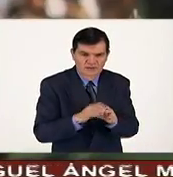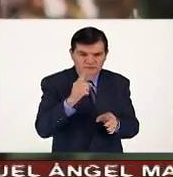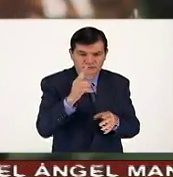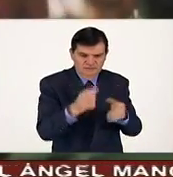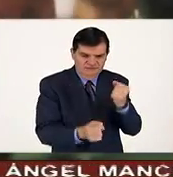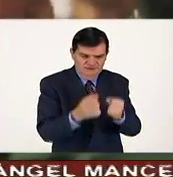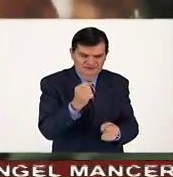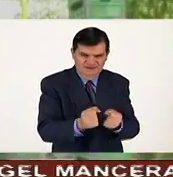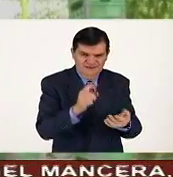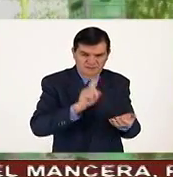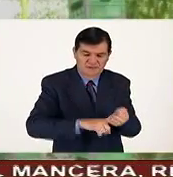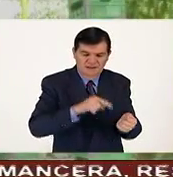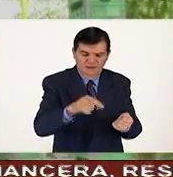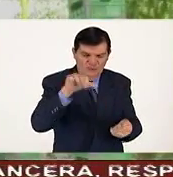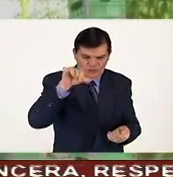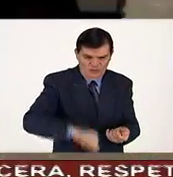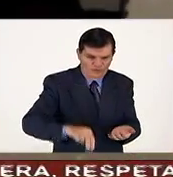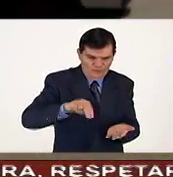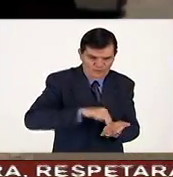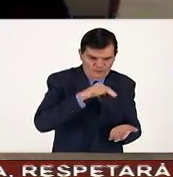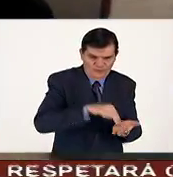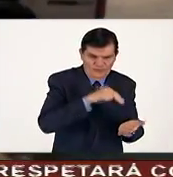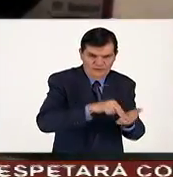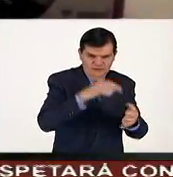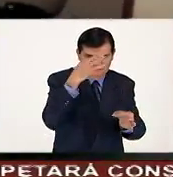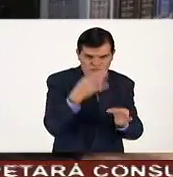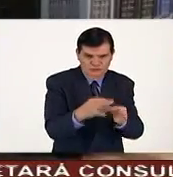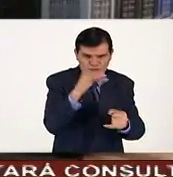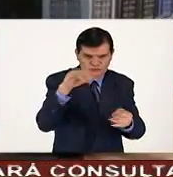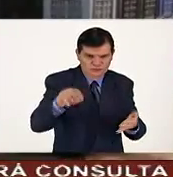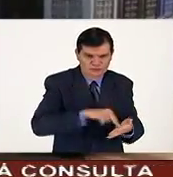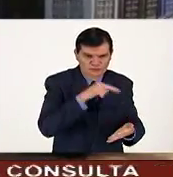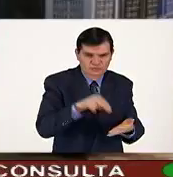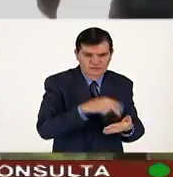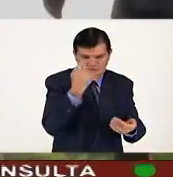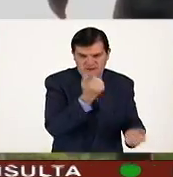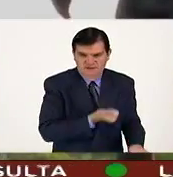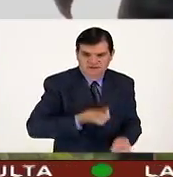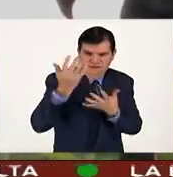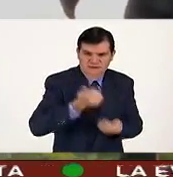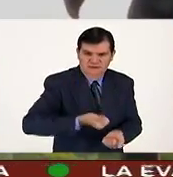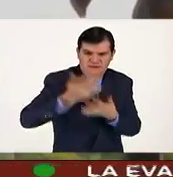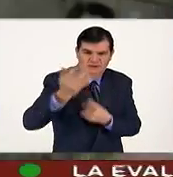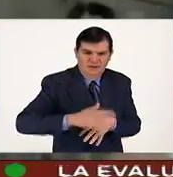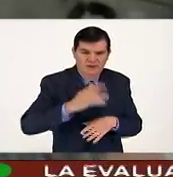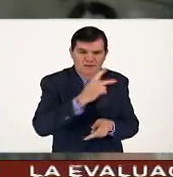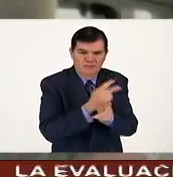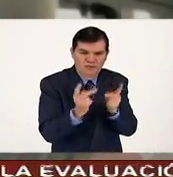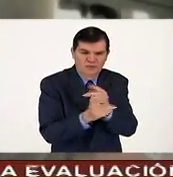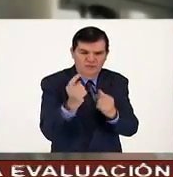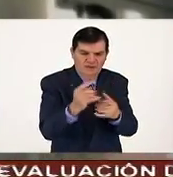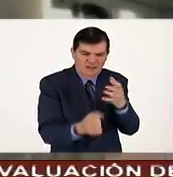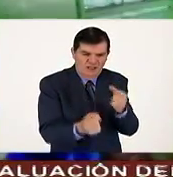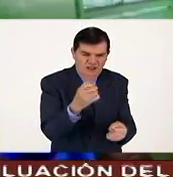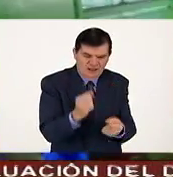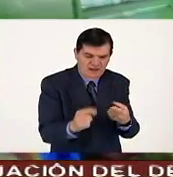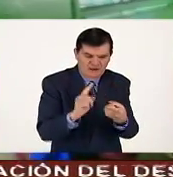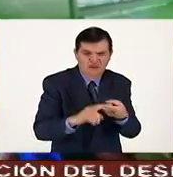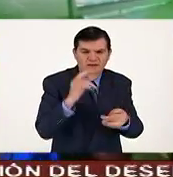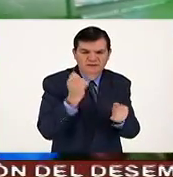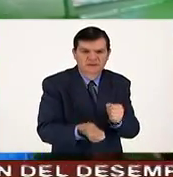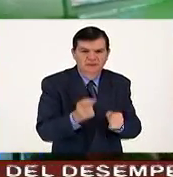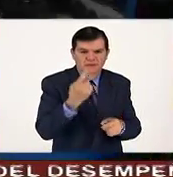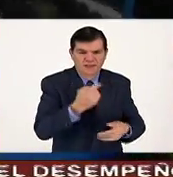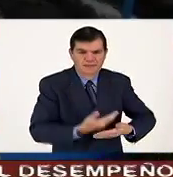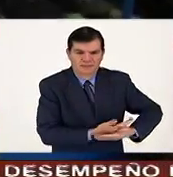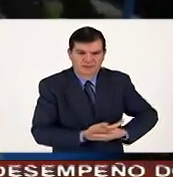lácteos, porque hoy firmamos ya un protocolo final para poder exportar productos lácteos, particularmente fórmulas para